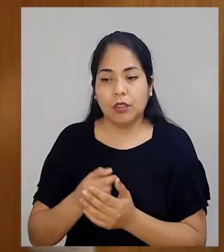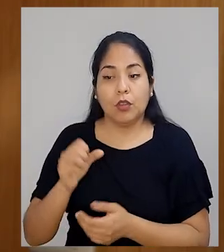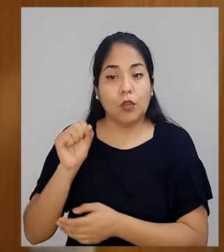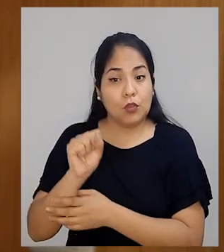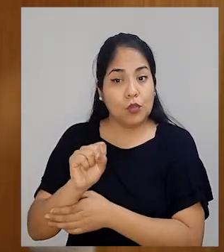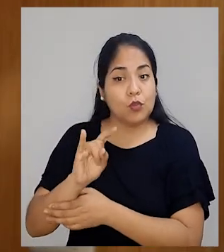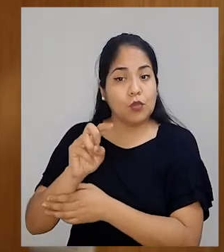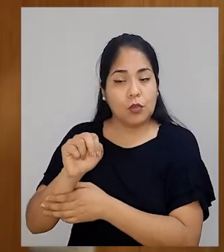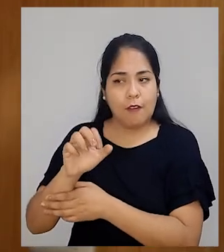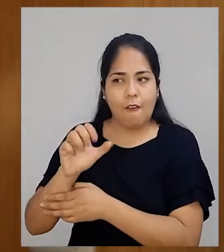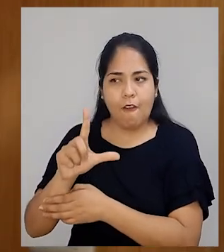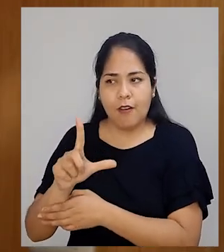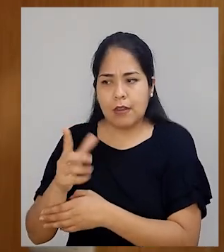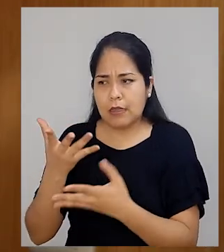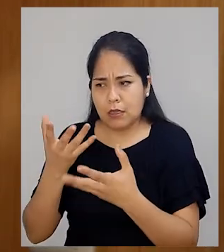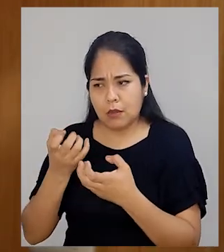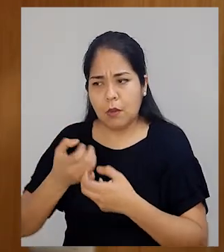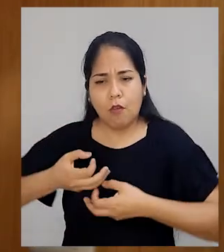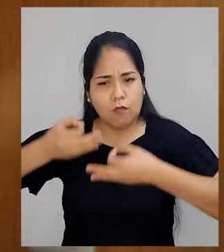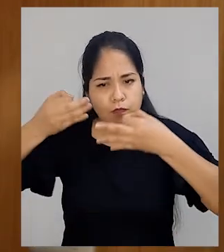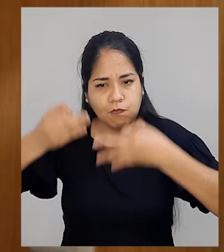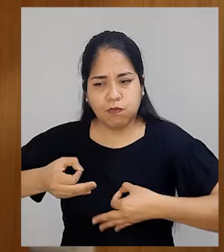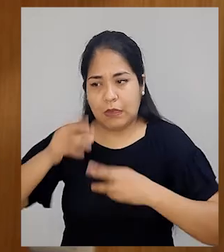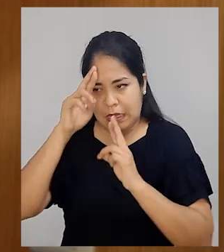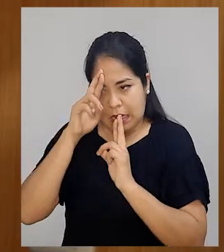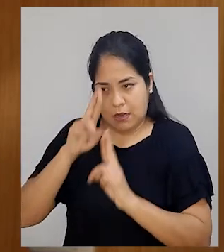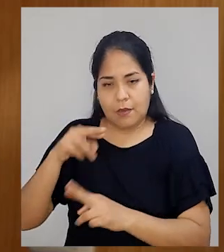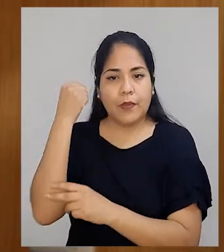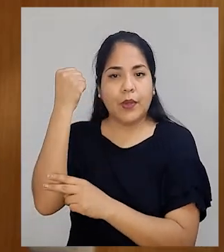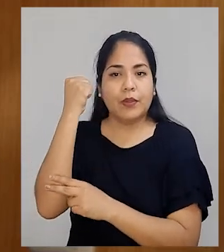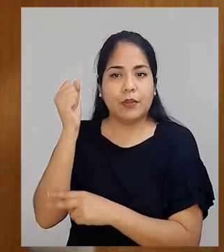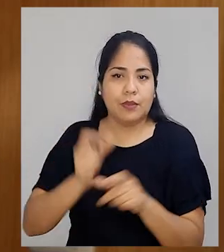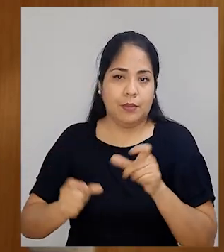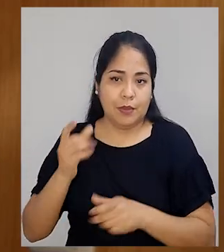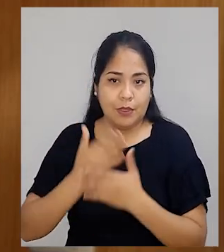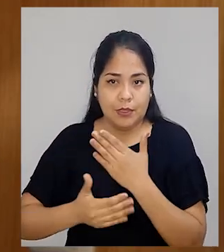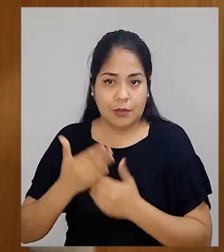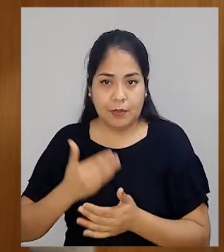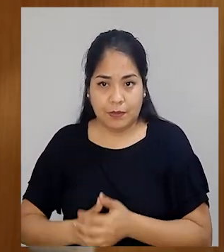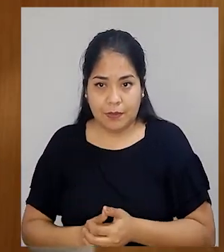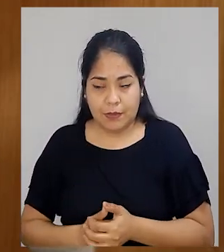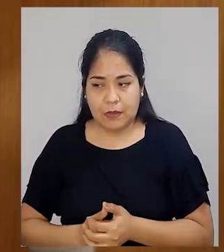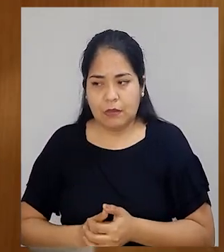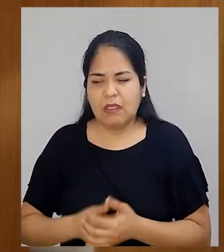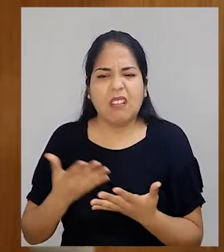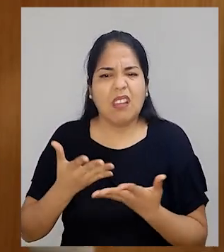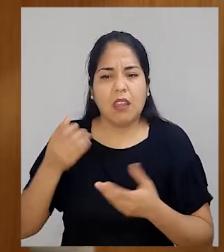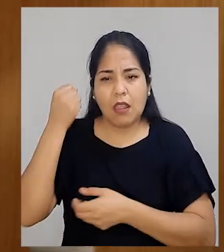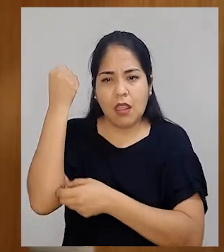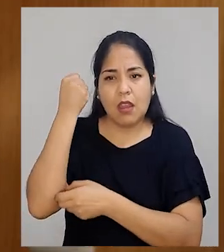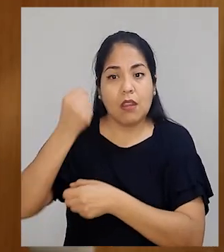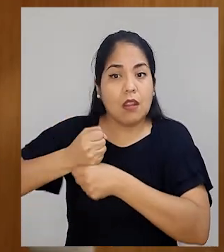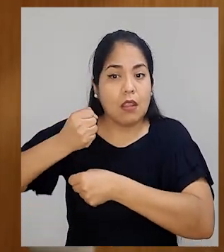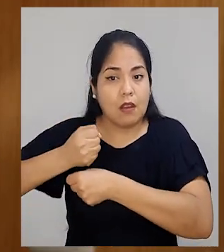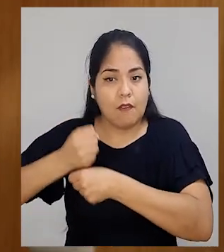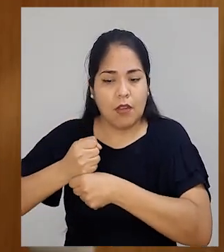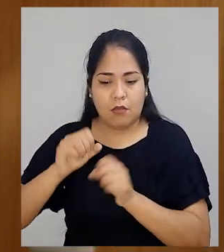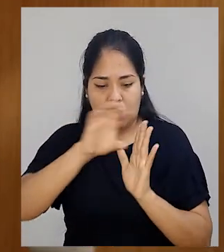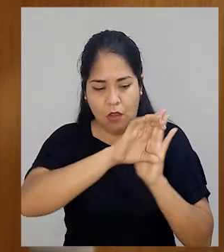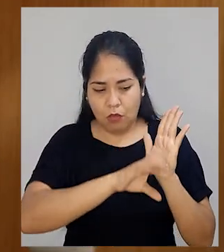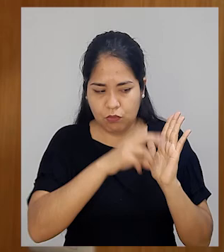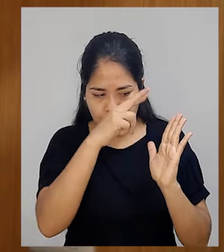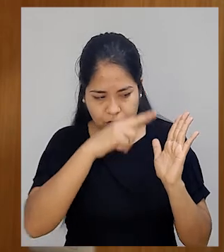¿no? Nosotros como SUNAFIL garantizamos, ¿no?, el respeto de los derechos de las personas con discapacidad, de sus derechos